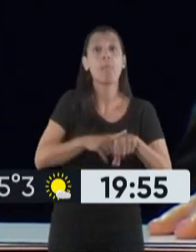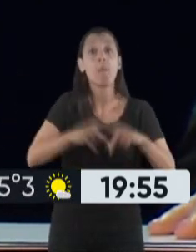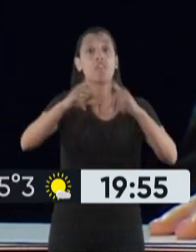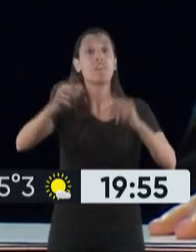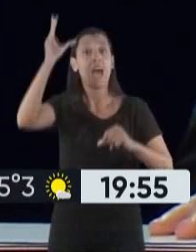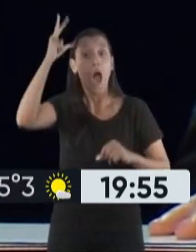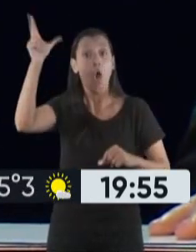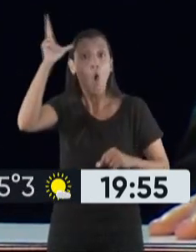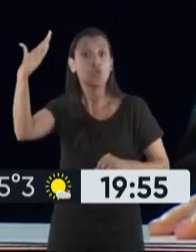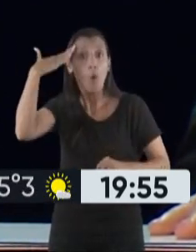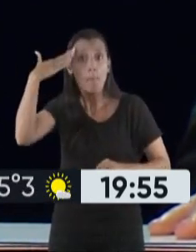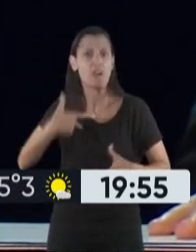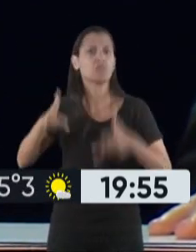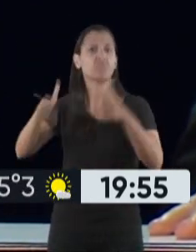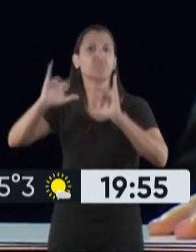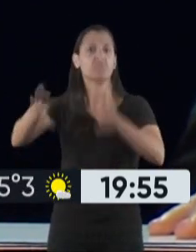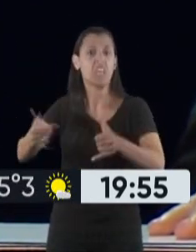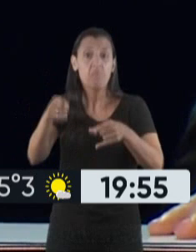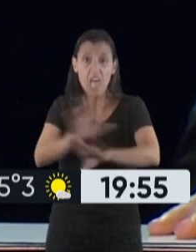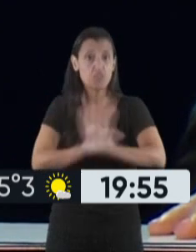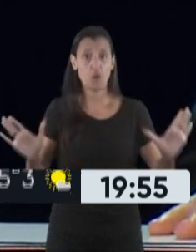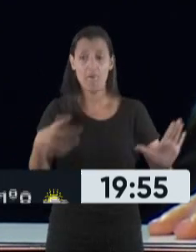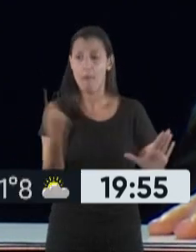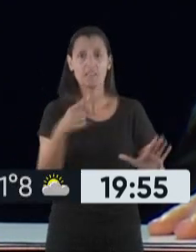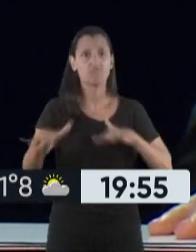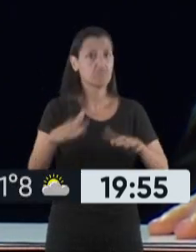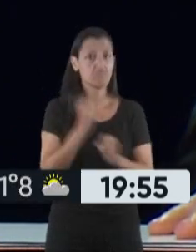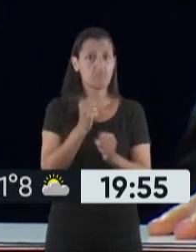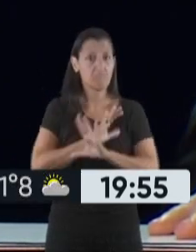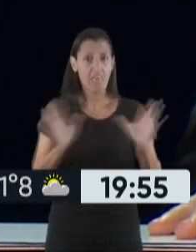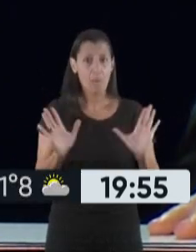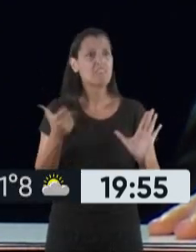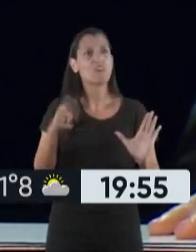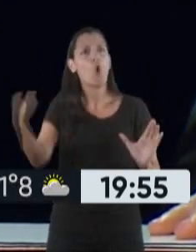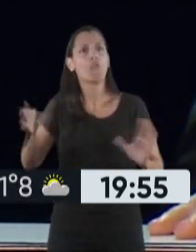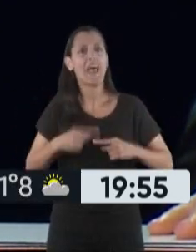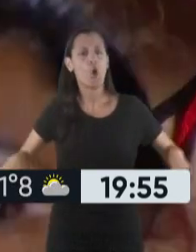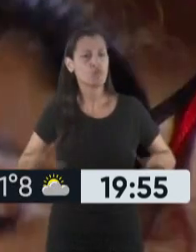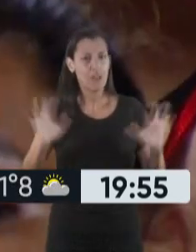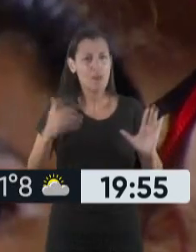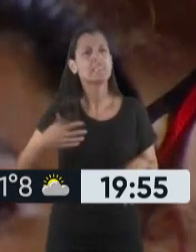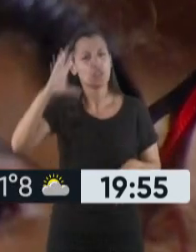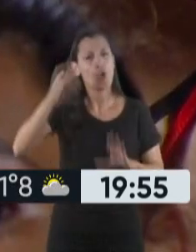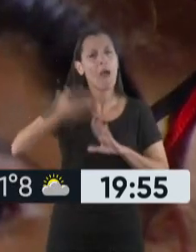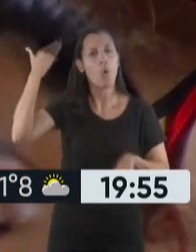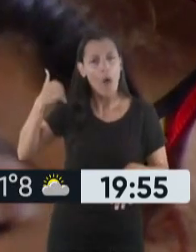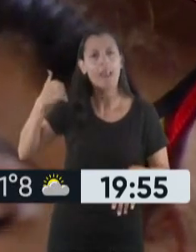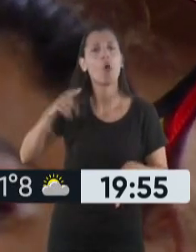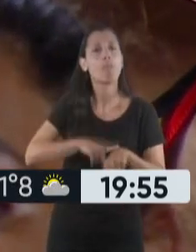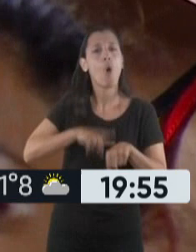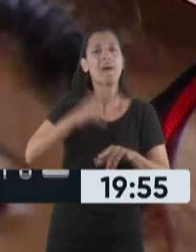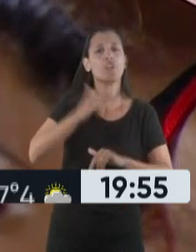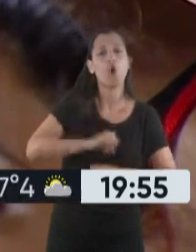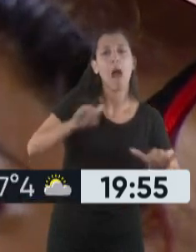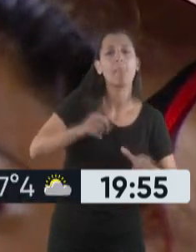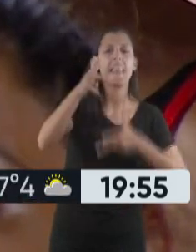Eso fue lo que hicimos. No fue otra cosa. No fue otra cosa. Yo me acuerdo que cuando en la campaña hablaba